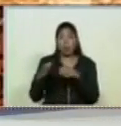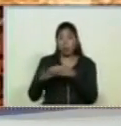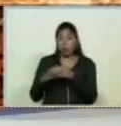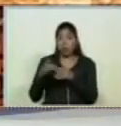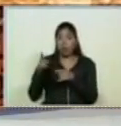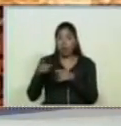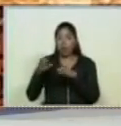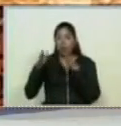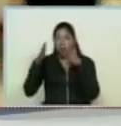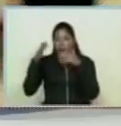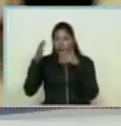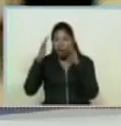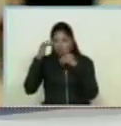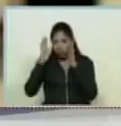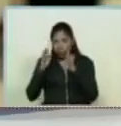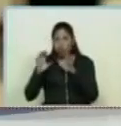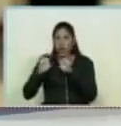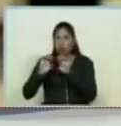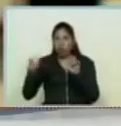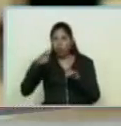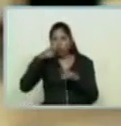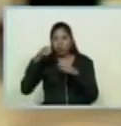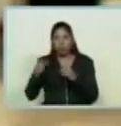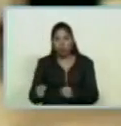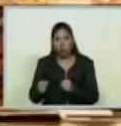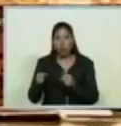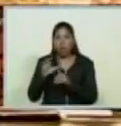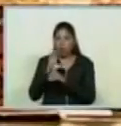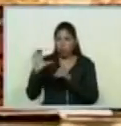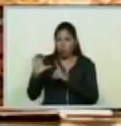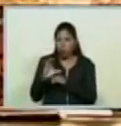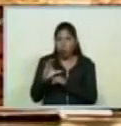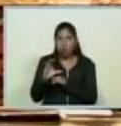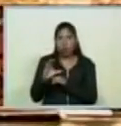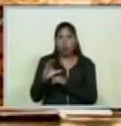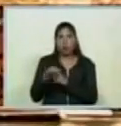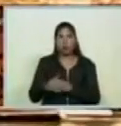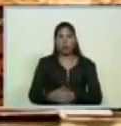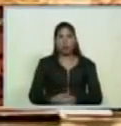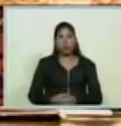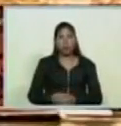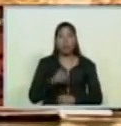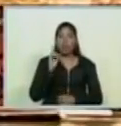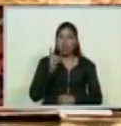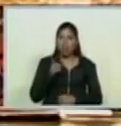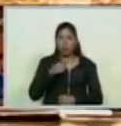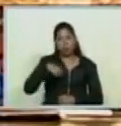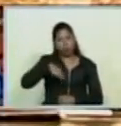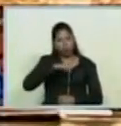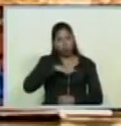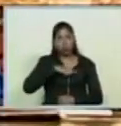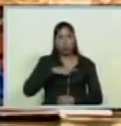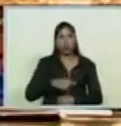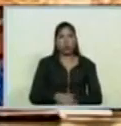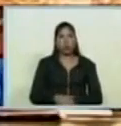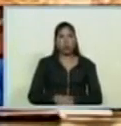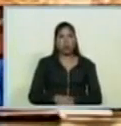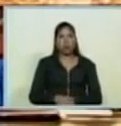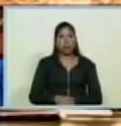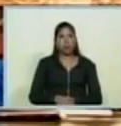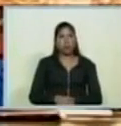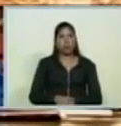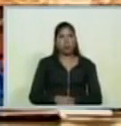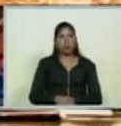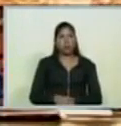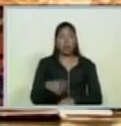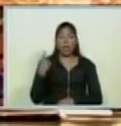de educación, de cultura, de seguridad pública. Entonces tenemos que hacer el mapa a partir, yo diría, de lo